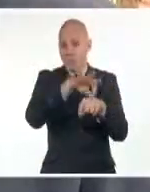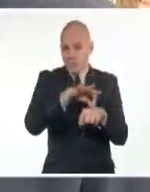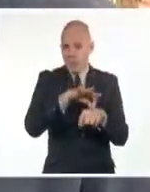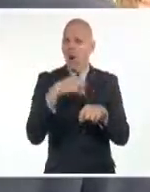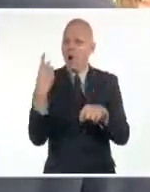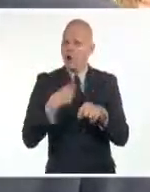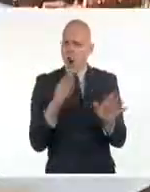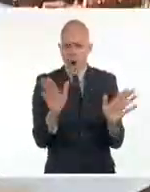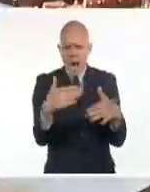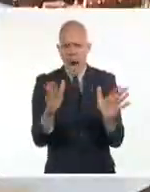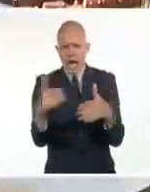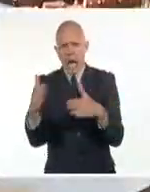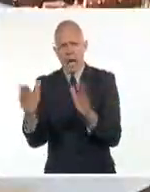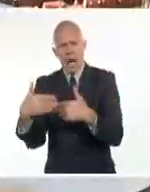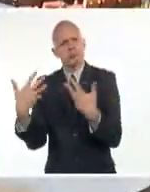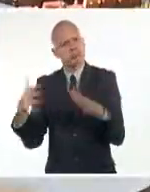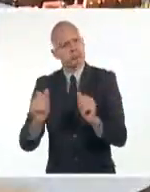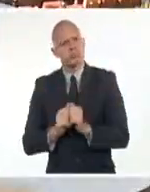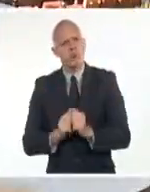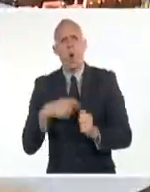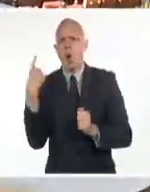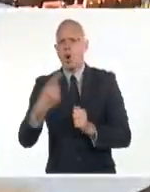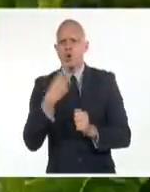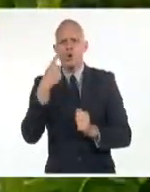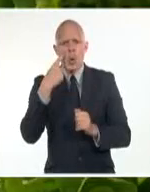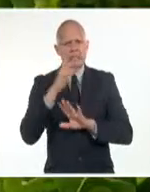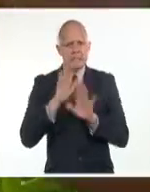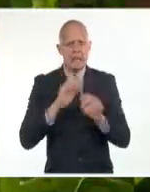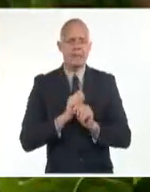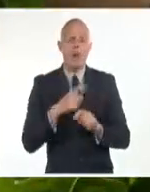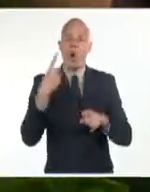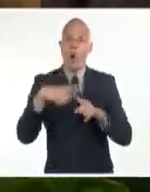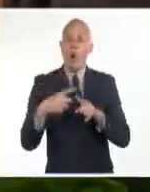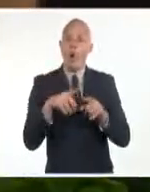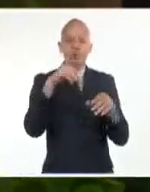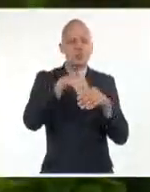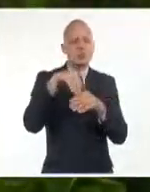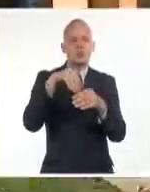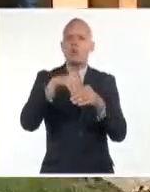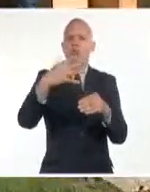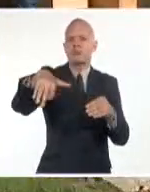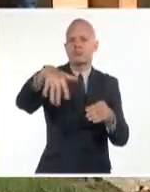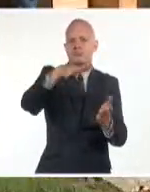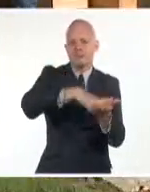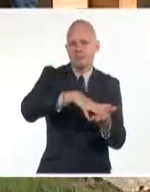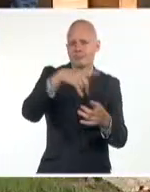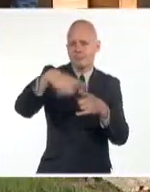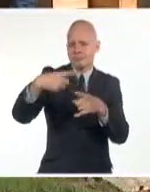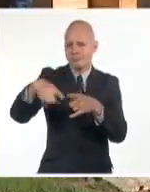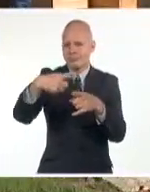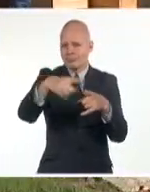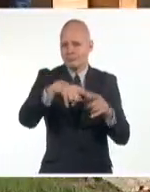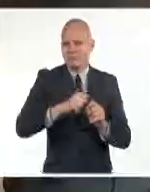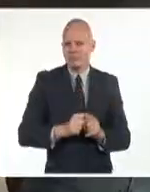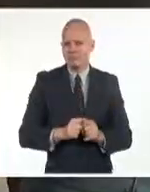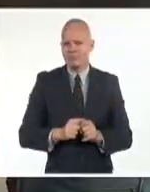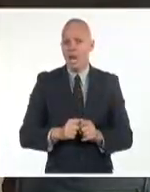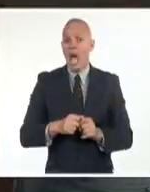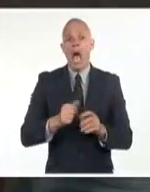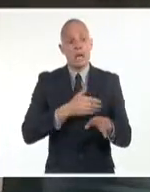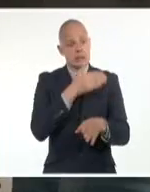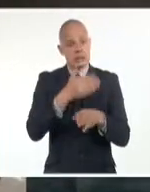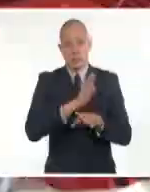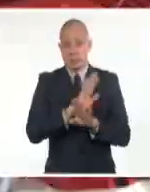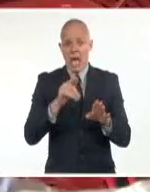incluso ya están certificados. Nos hemos dedicado a las hortalizas en los últimos años. Es nuestra producción principal. Hasta aquí llegó el vicepresidente cubano